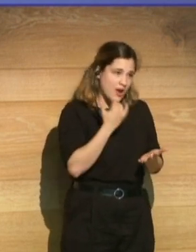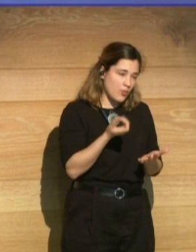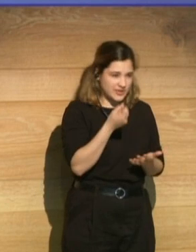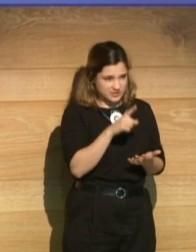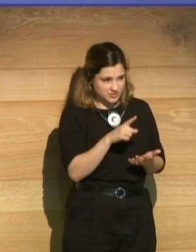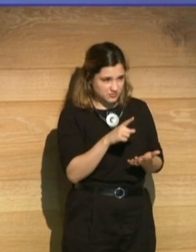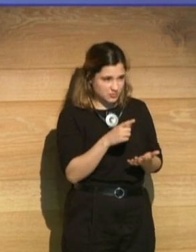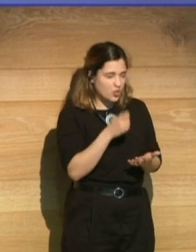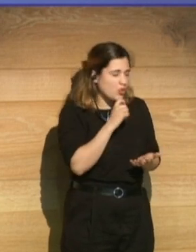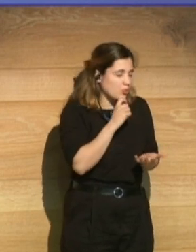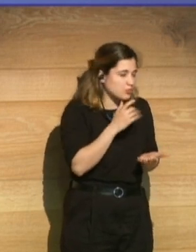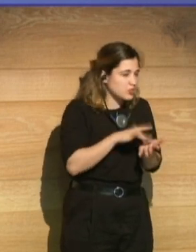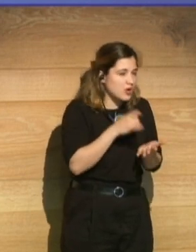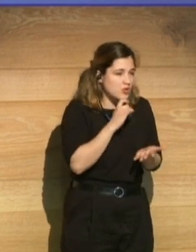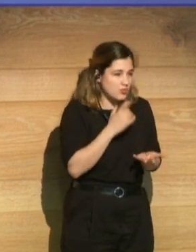esto?